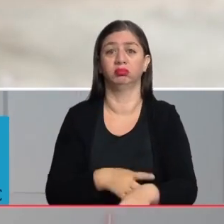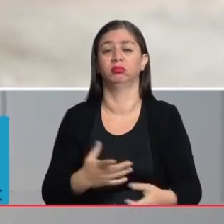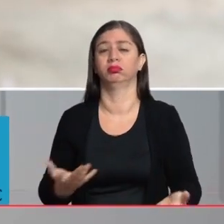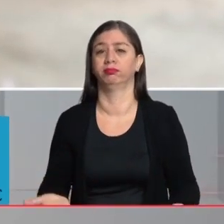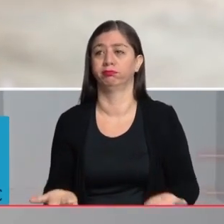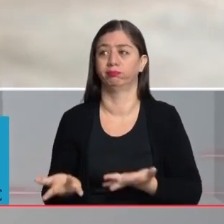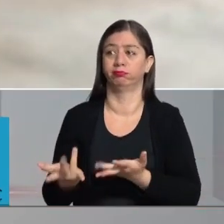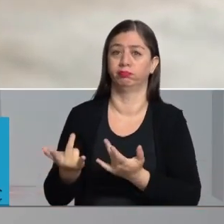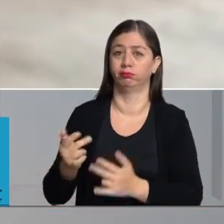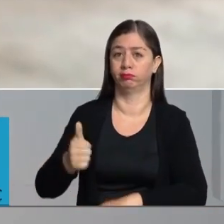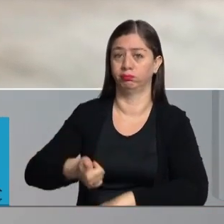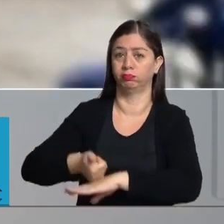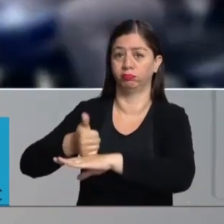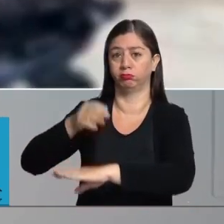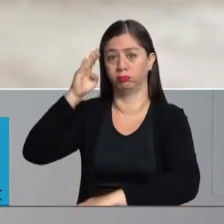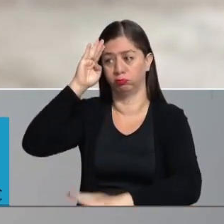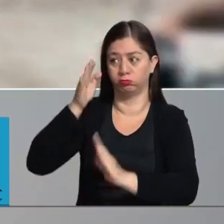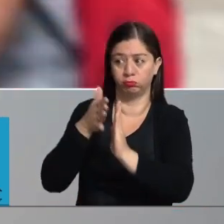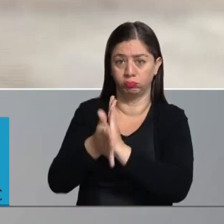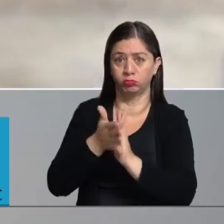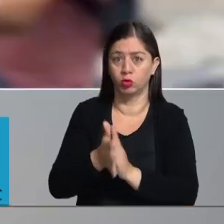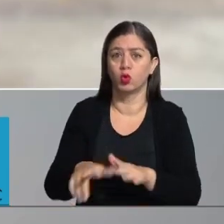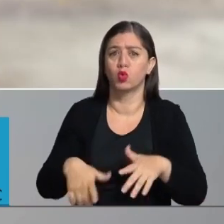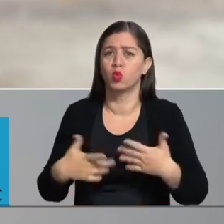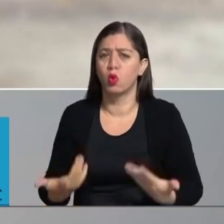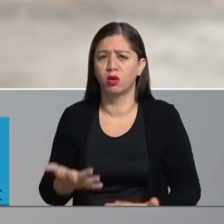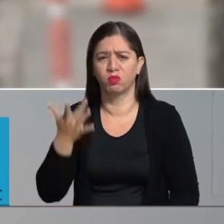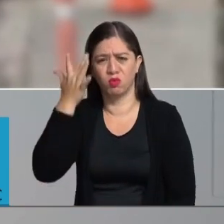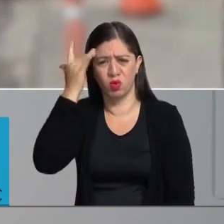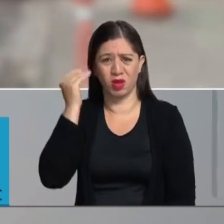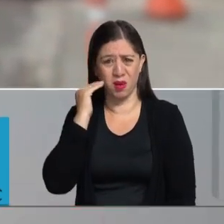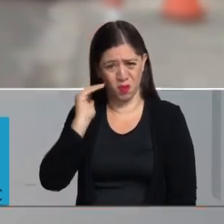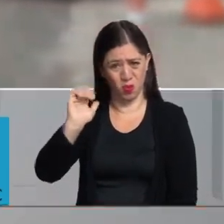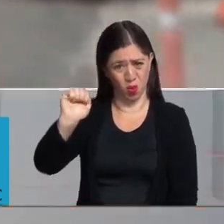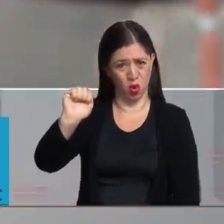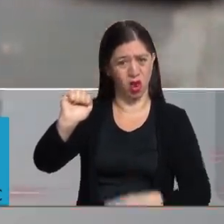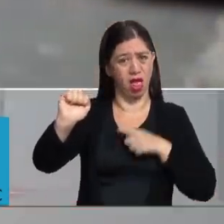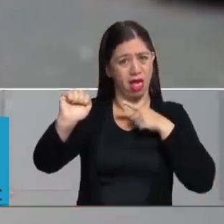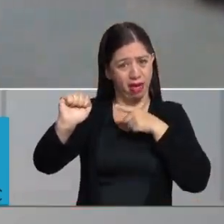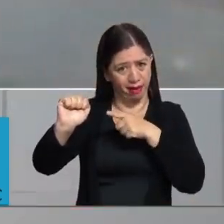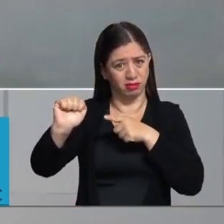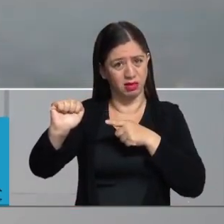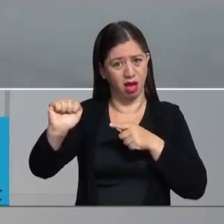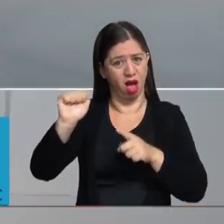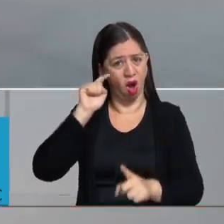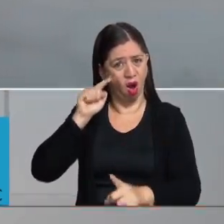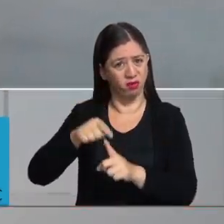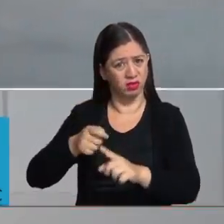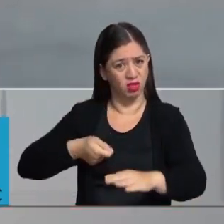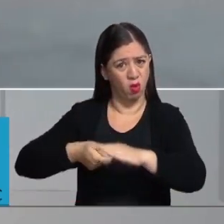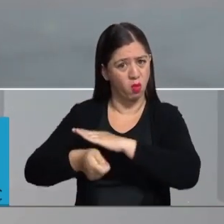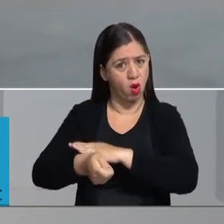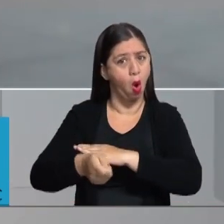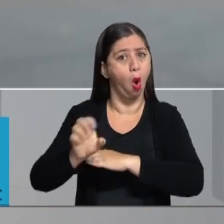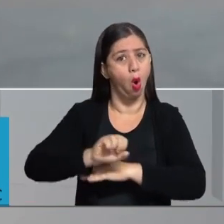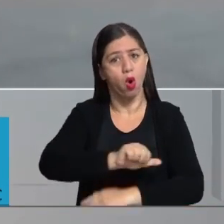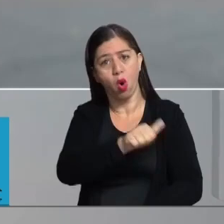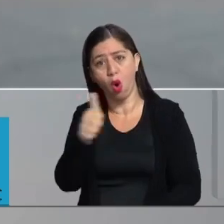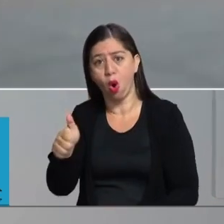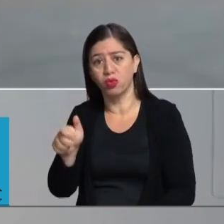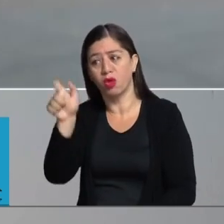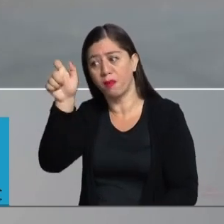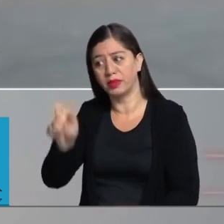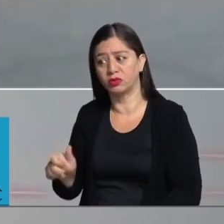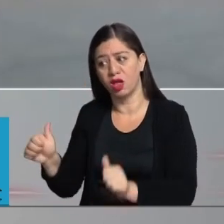que las autoridades nos cuenten Cuál es el motivo si ella sí era ella el objetivo de este ataque o era su acompañante